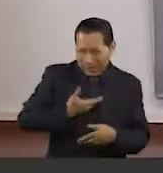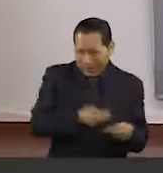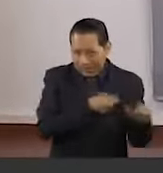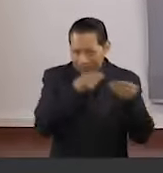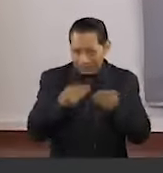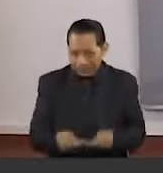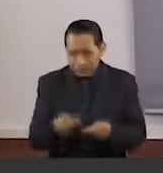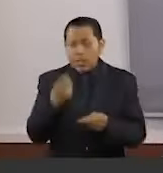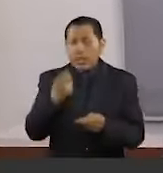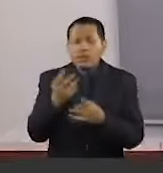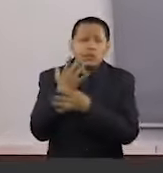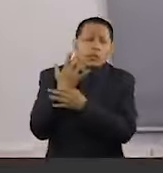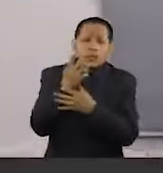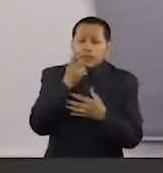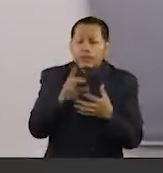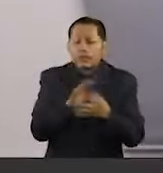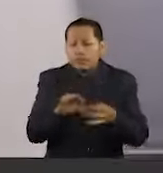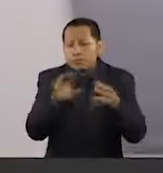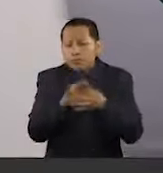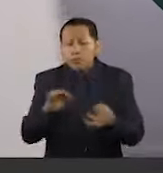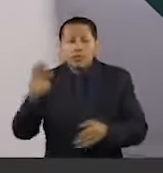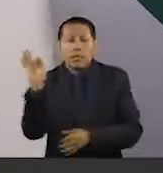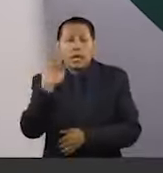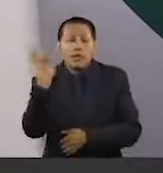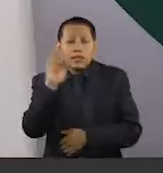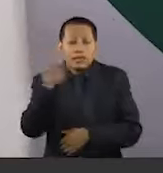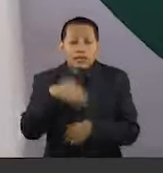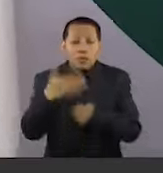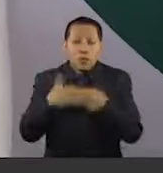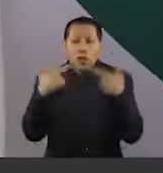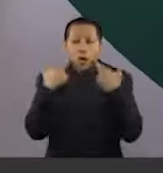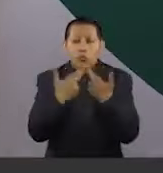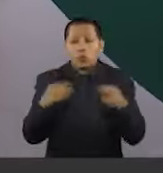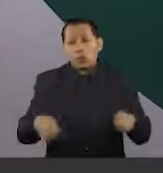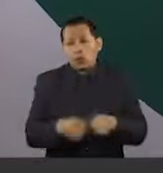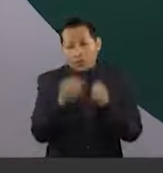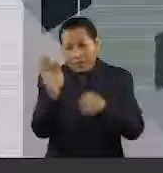Federal, comentó sobre la posibilidad de un posible periodo extraordinario.